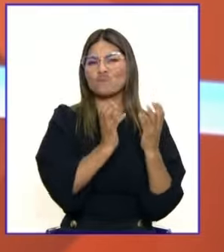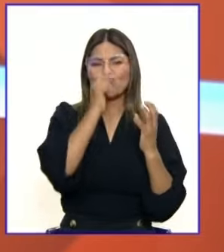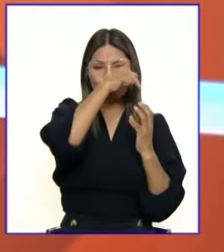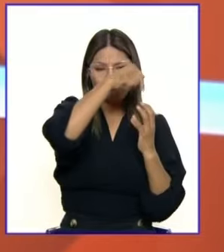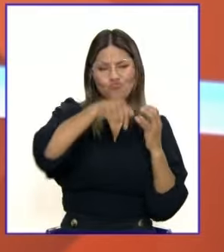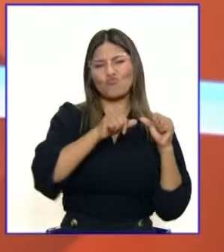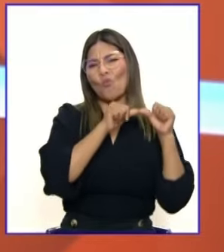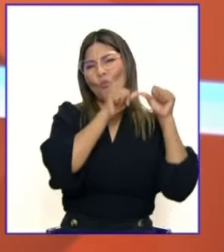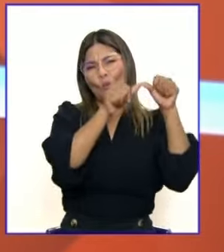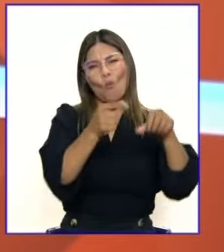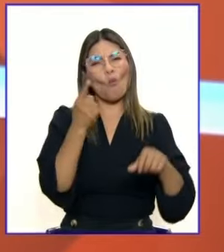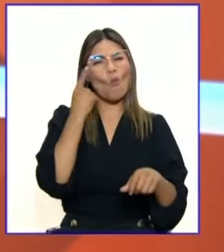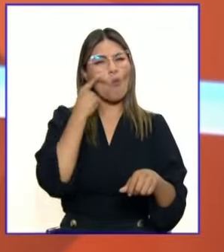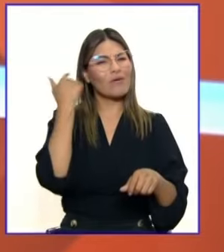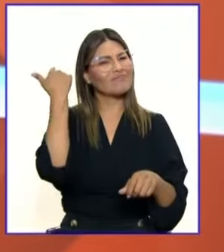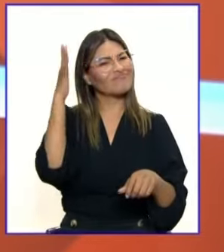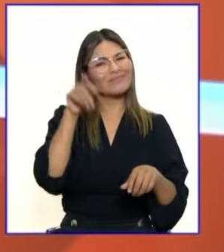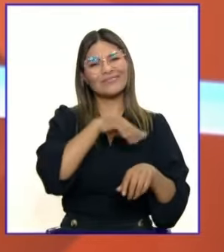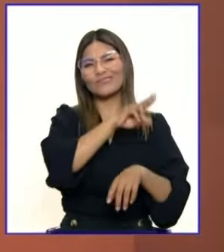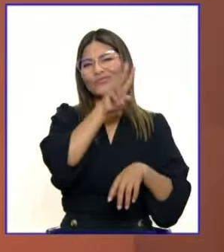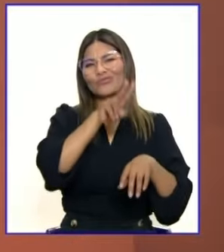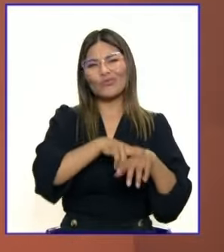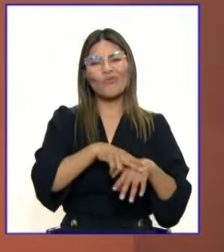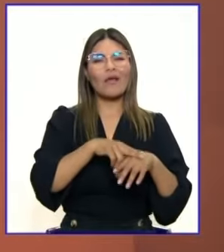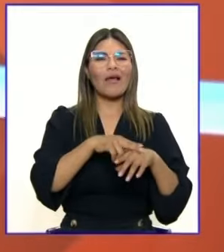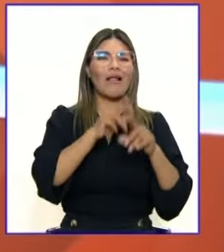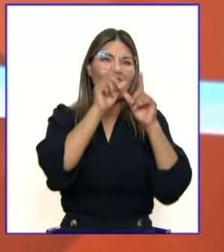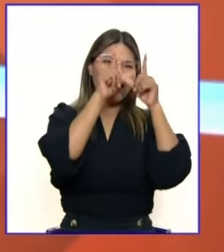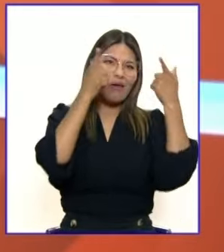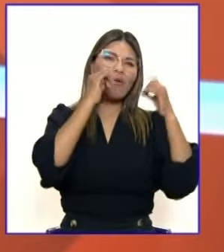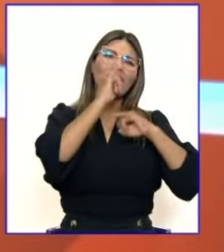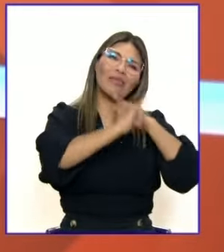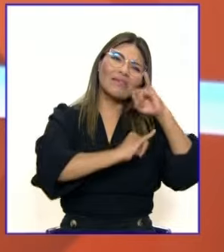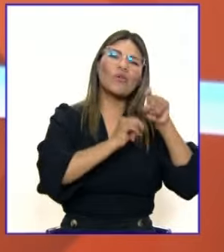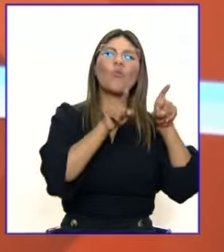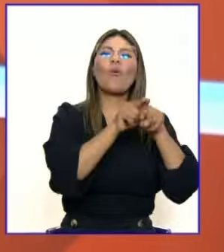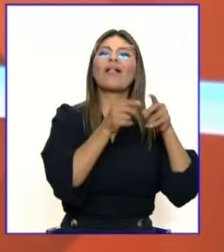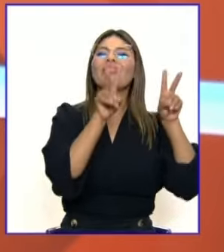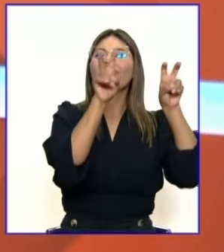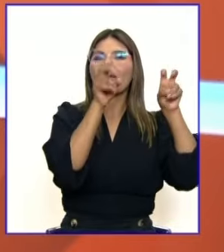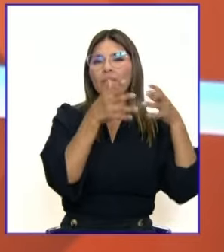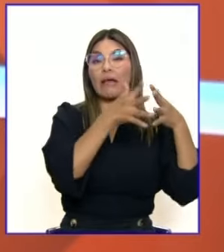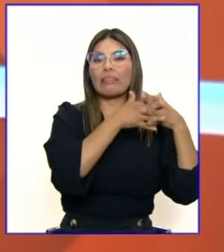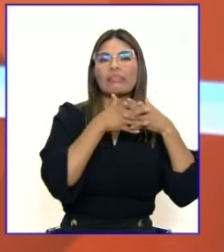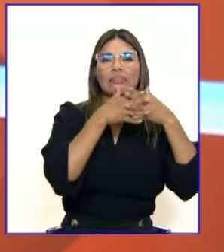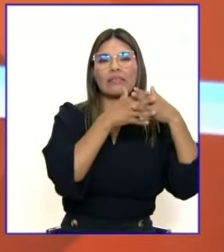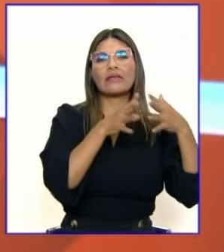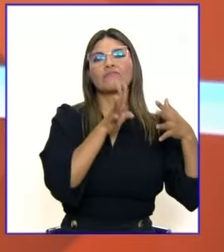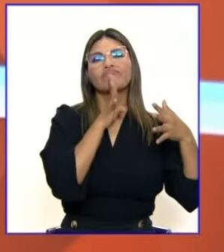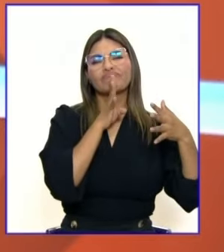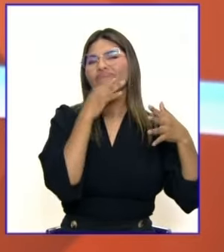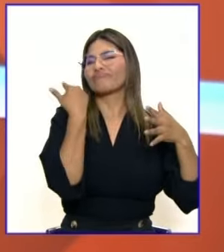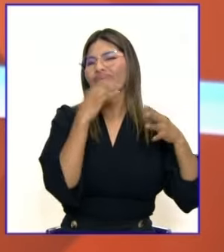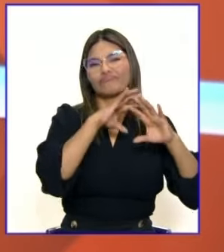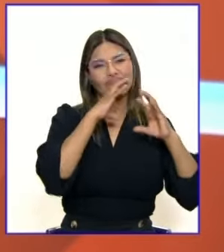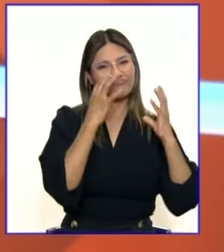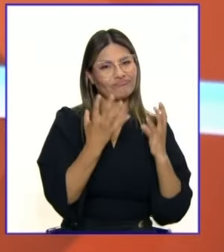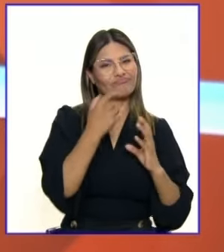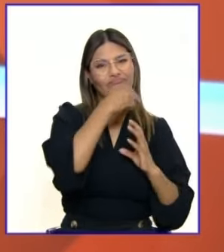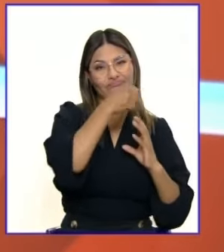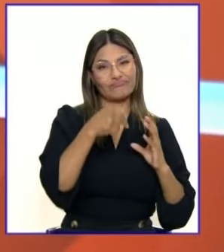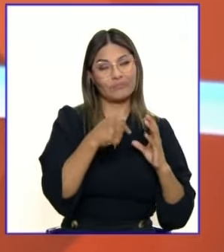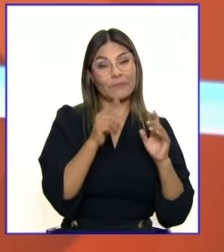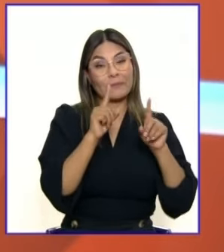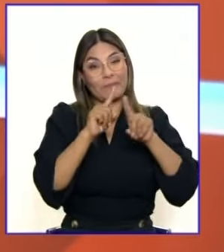lo que llamamos lengua franca, el lenguaje del comercio internacional, de las comunicaciones, a nivel mundial, en todo tipo. Sin embargo,